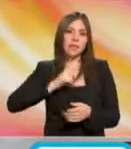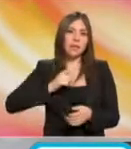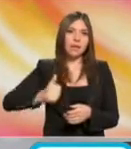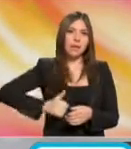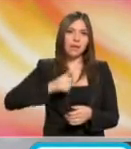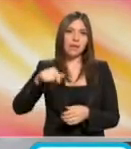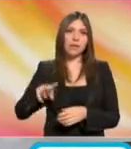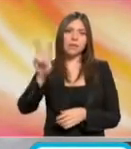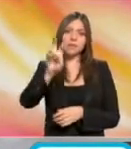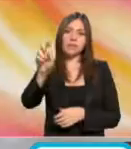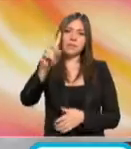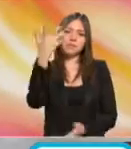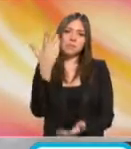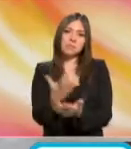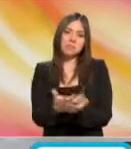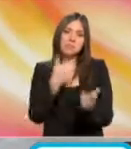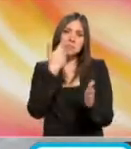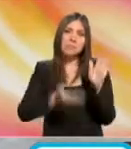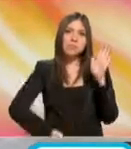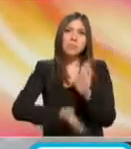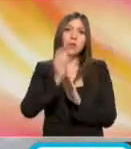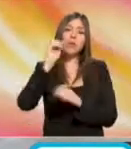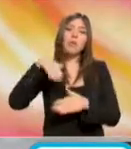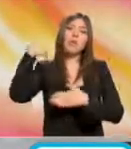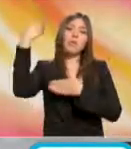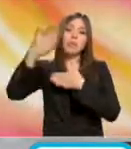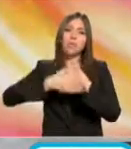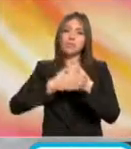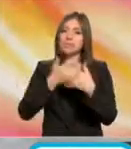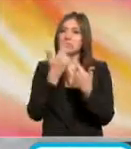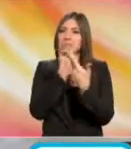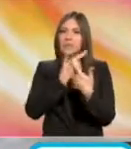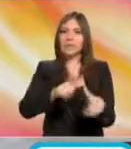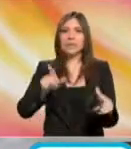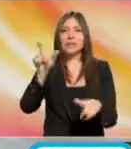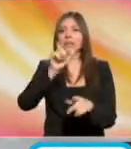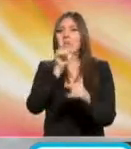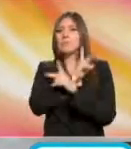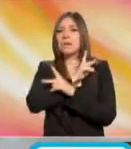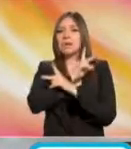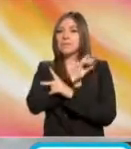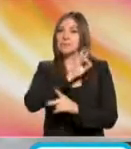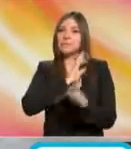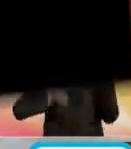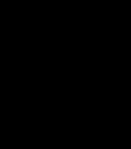para este fin de semana, para los que están por venir. Todo Incluso- el verano. Así es. Ahí está. Hay que disfrutarlo. Muchas gracias.